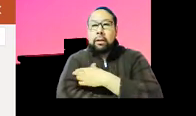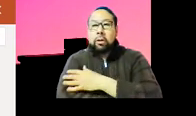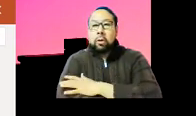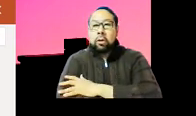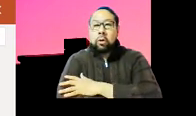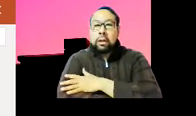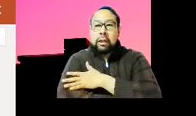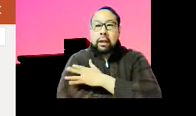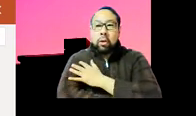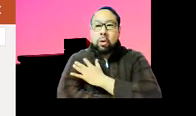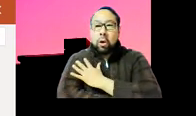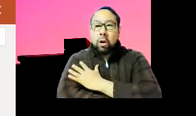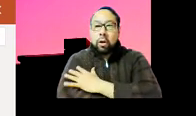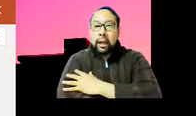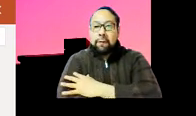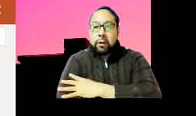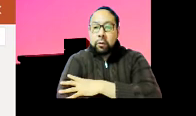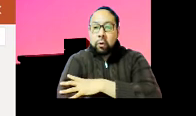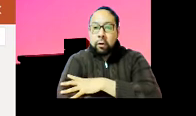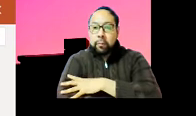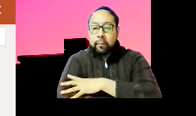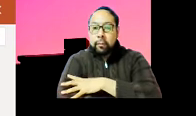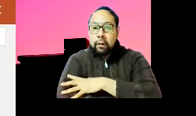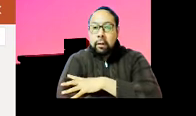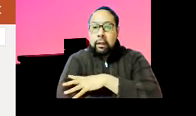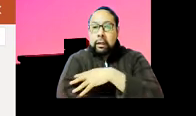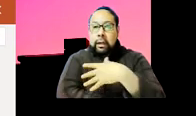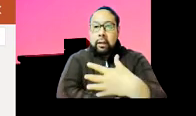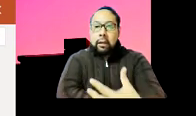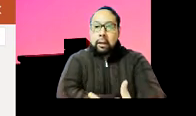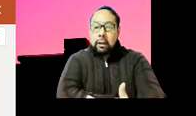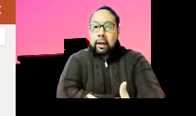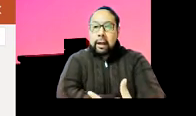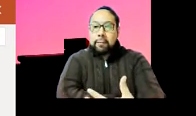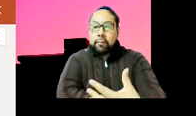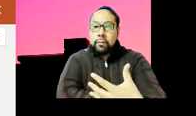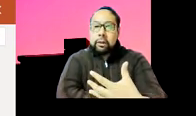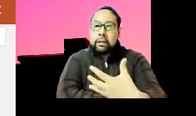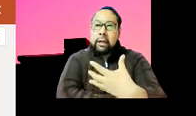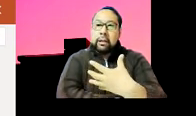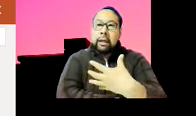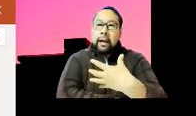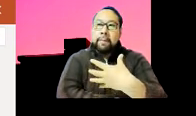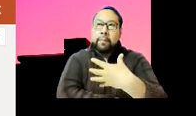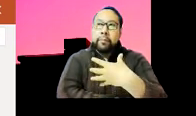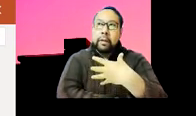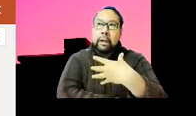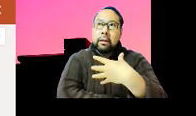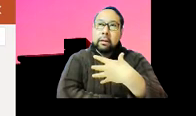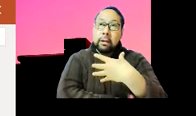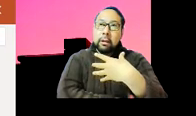y aparte estoy utilizando un color café oscuro y da